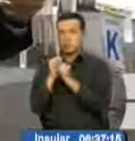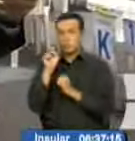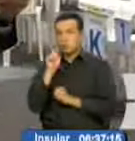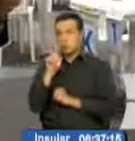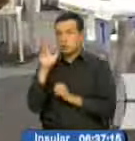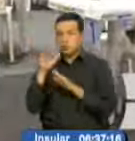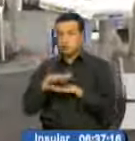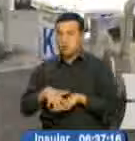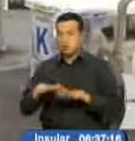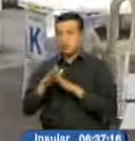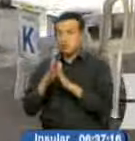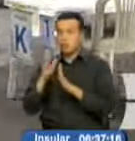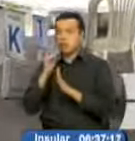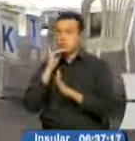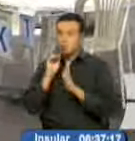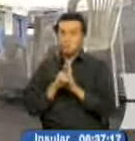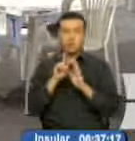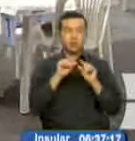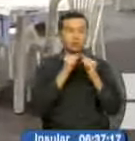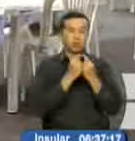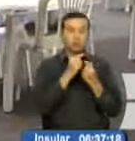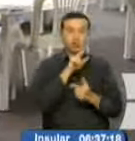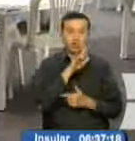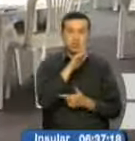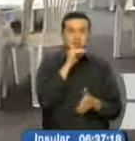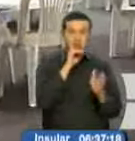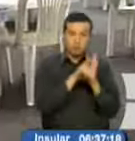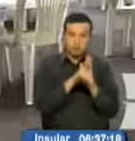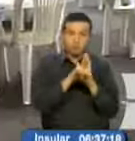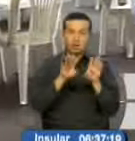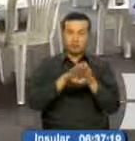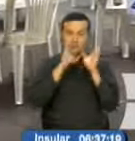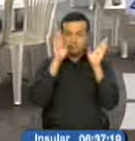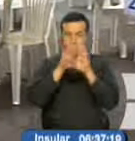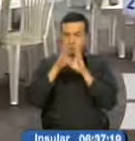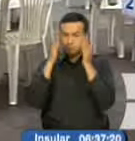movimiento Alianza País. De lo que se conoce y conforme se había